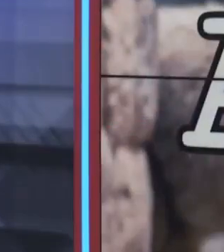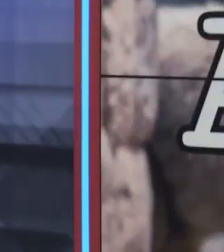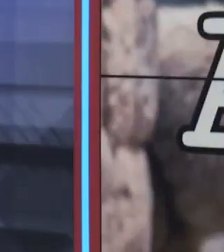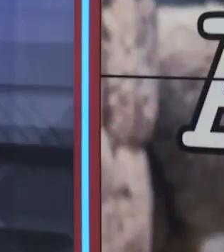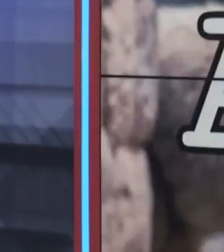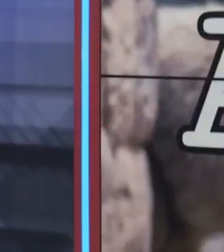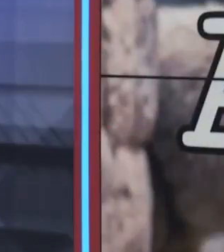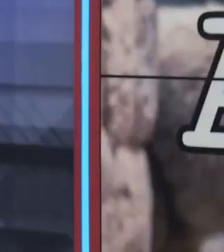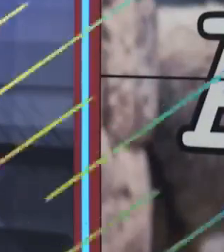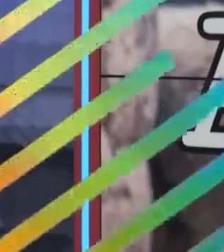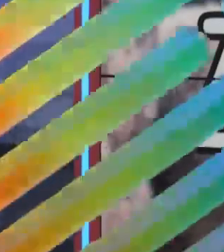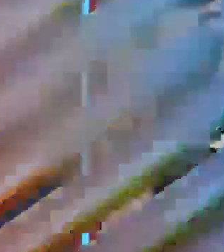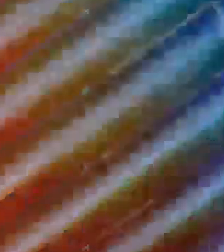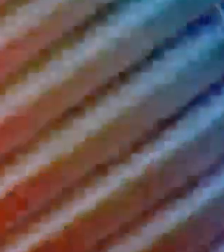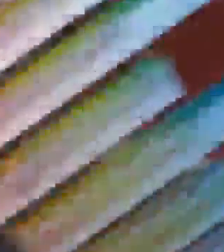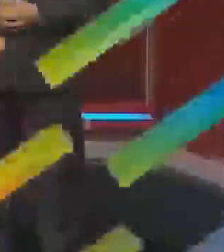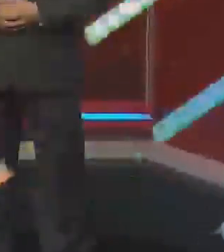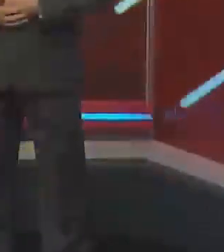Aymara.